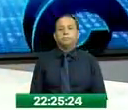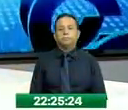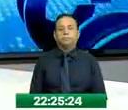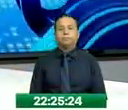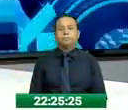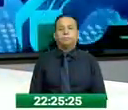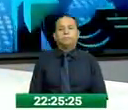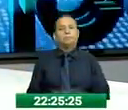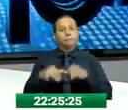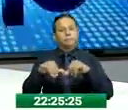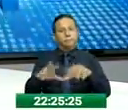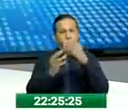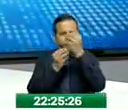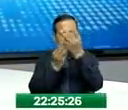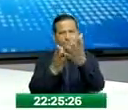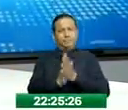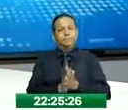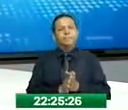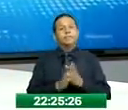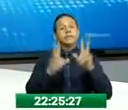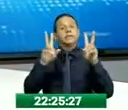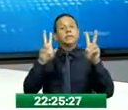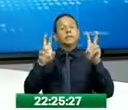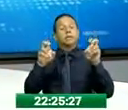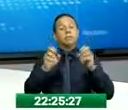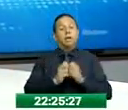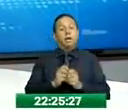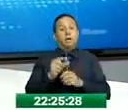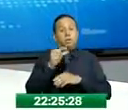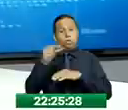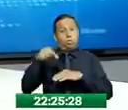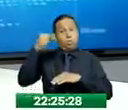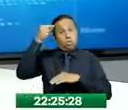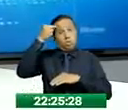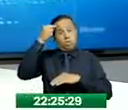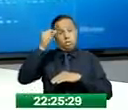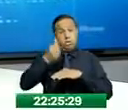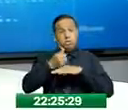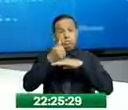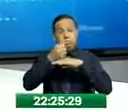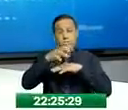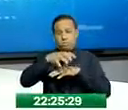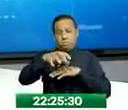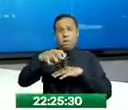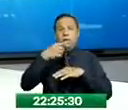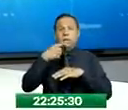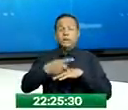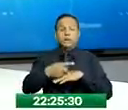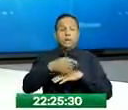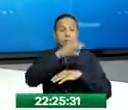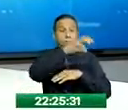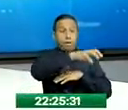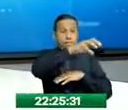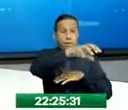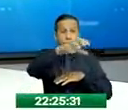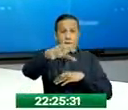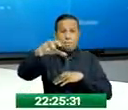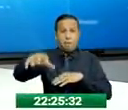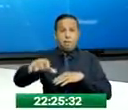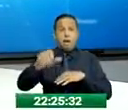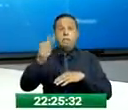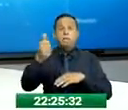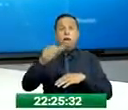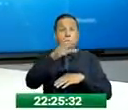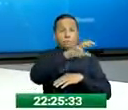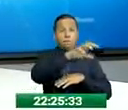continuamos informando el registro de las autoridades gubernamentales señala que al menos 10 parroquias de kito concentran el mayor número de